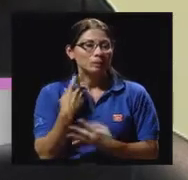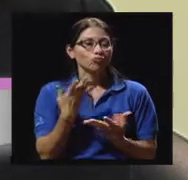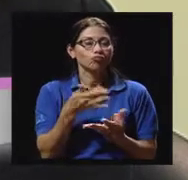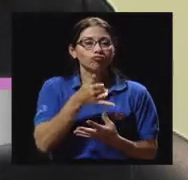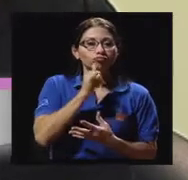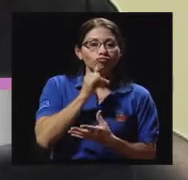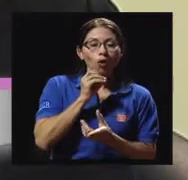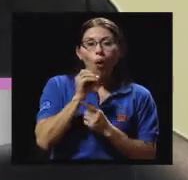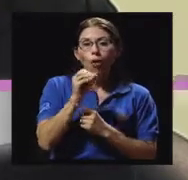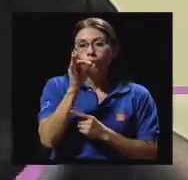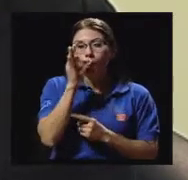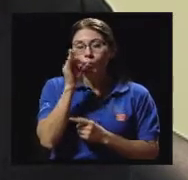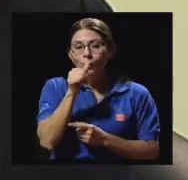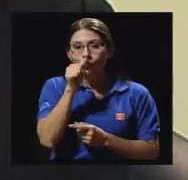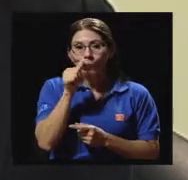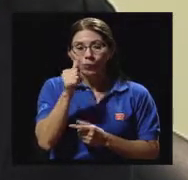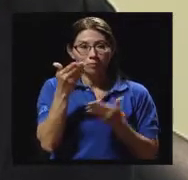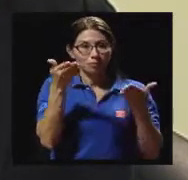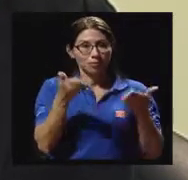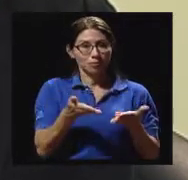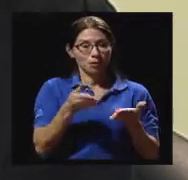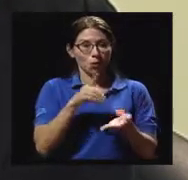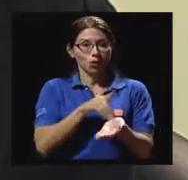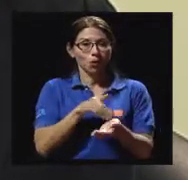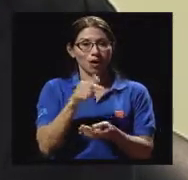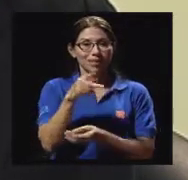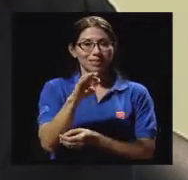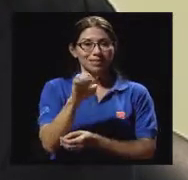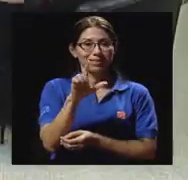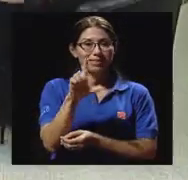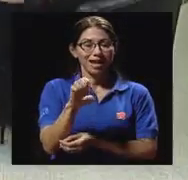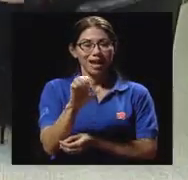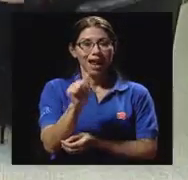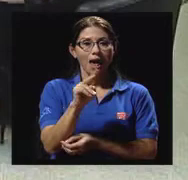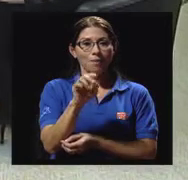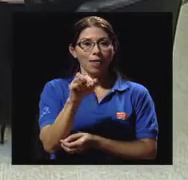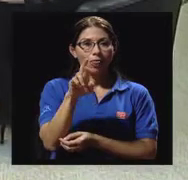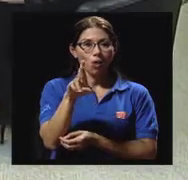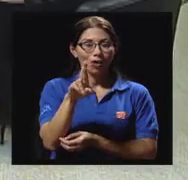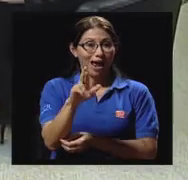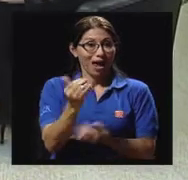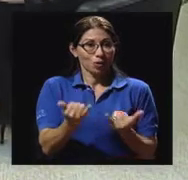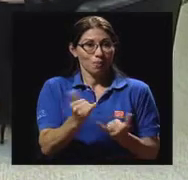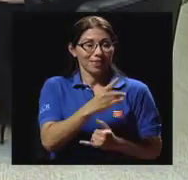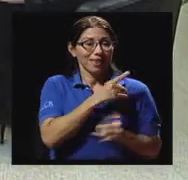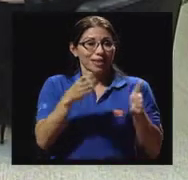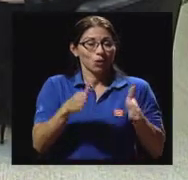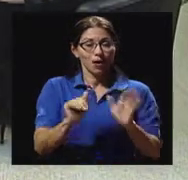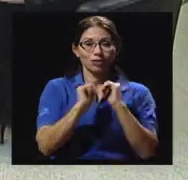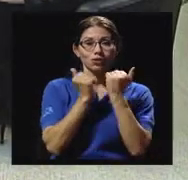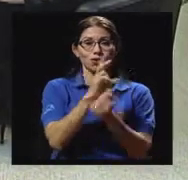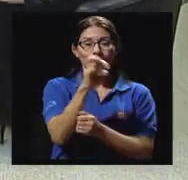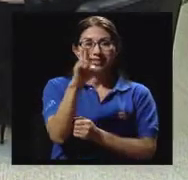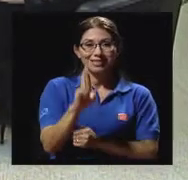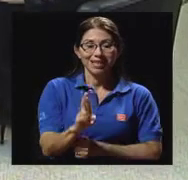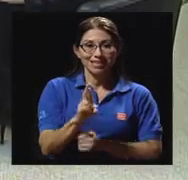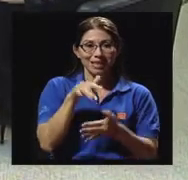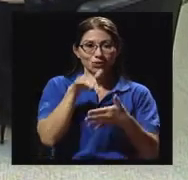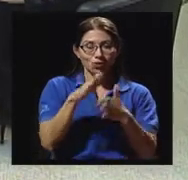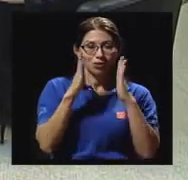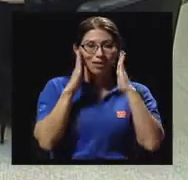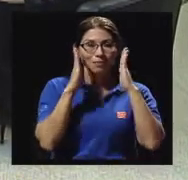ello contamos con la presencia de la doctora Giselle Amador. Ella es actualmente la directora de la Asociación Costarricense de Estudios